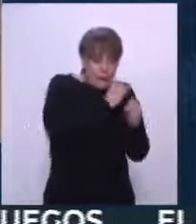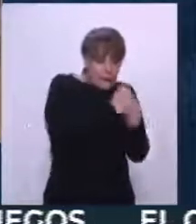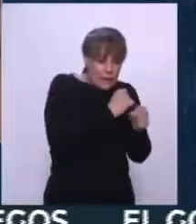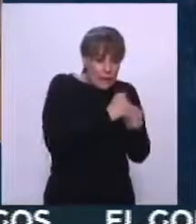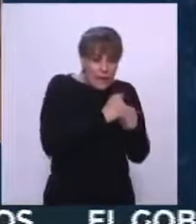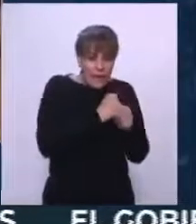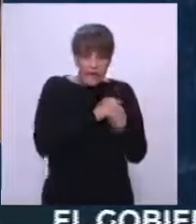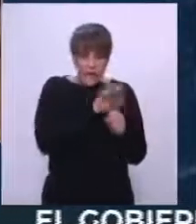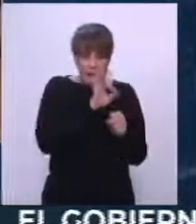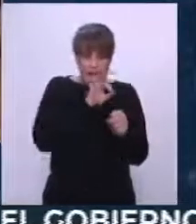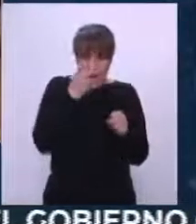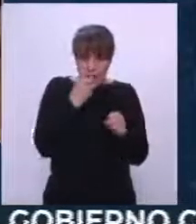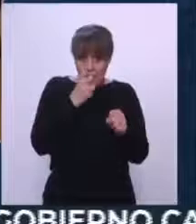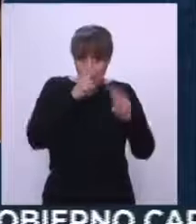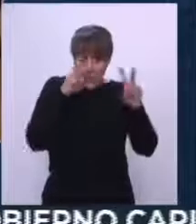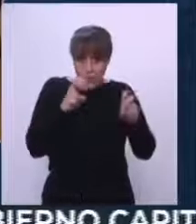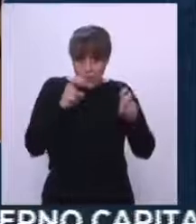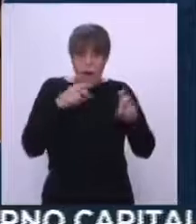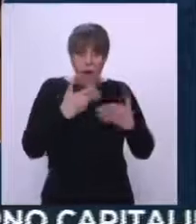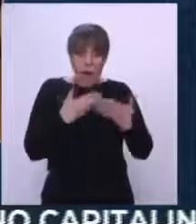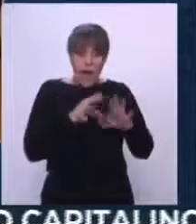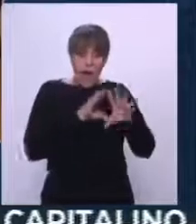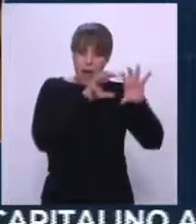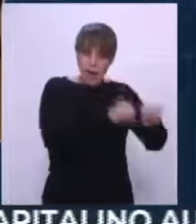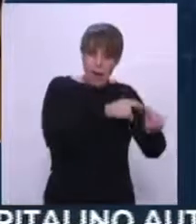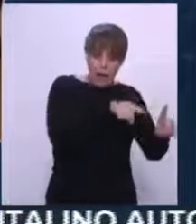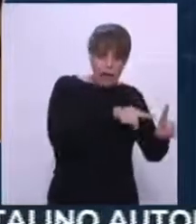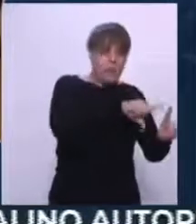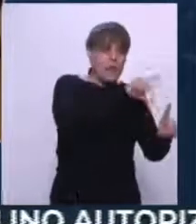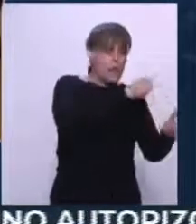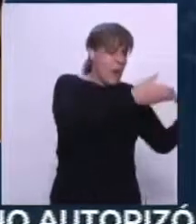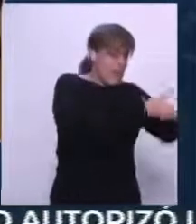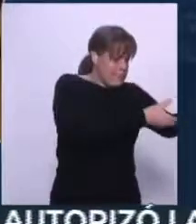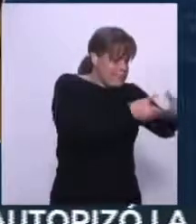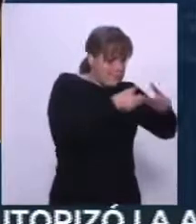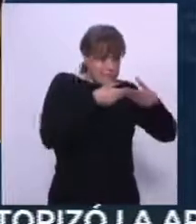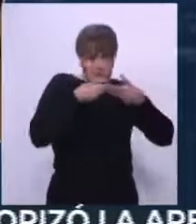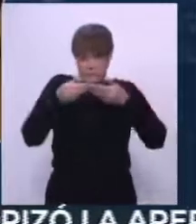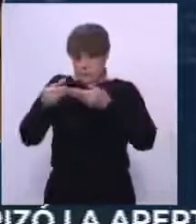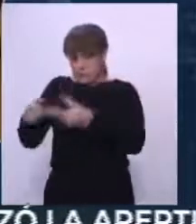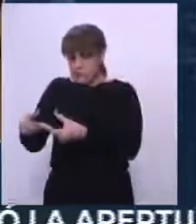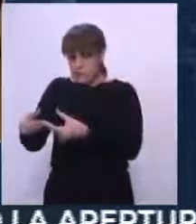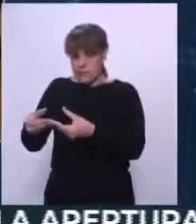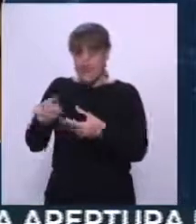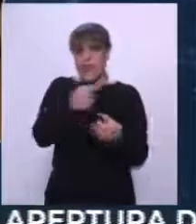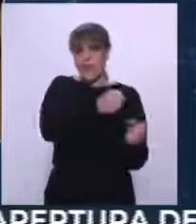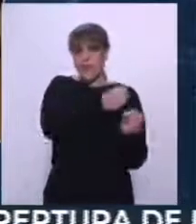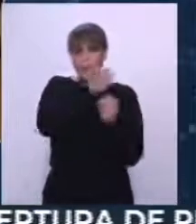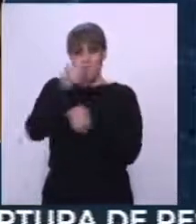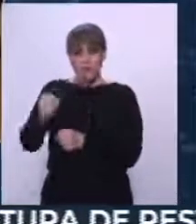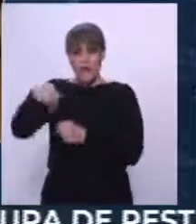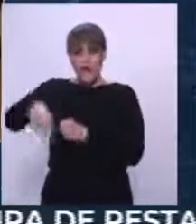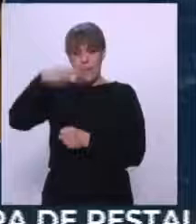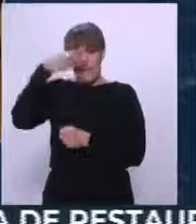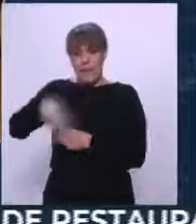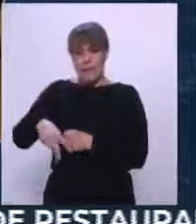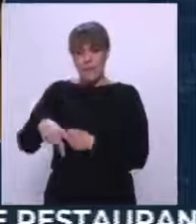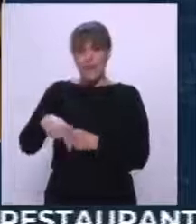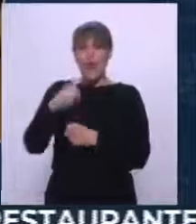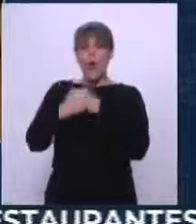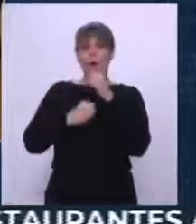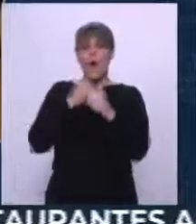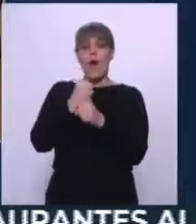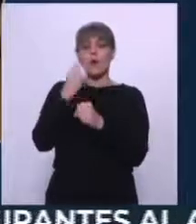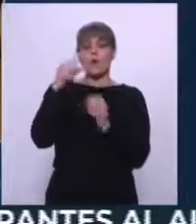le suelta y se le regresa a México con pues el expediente que se formó supuestamente desde el año 2013, Operación